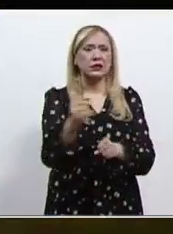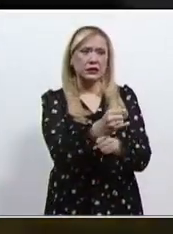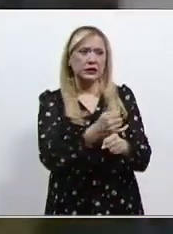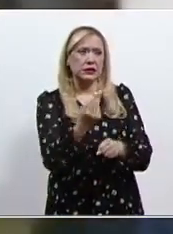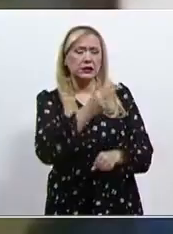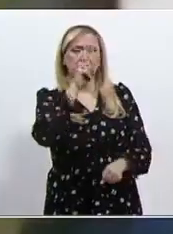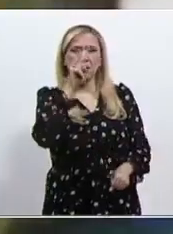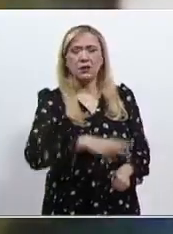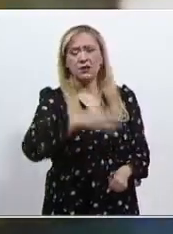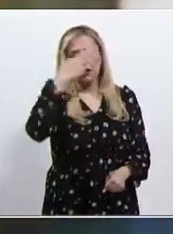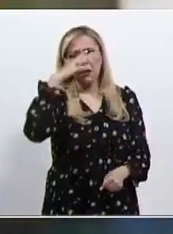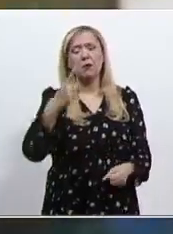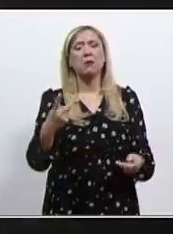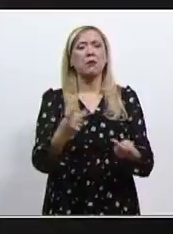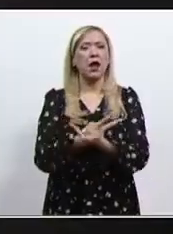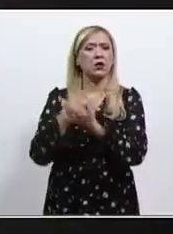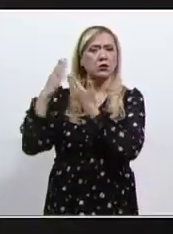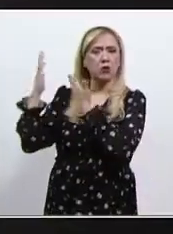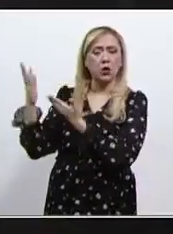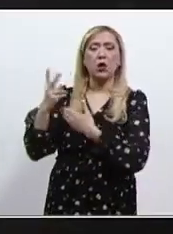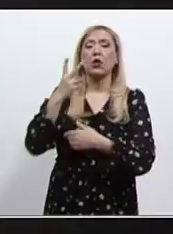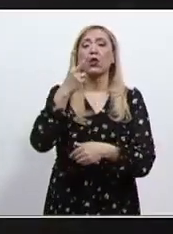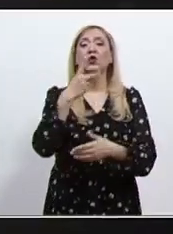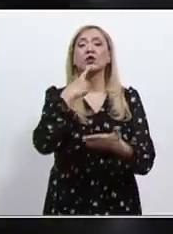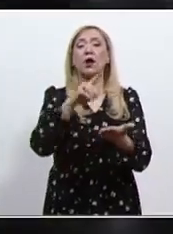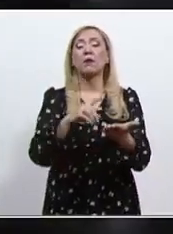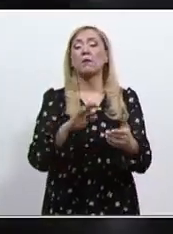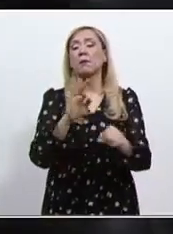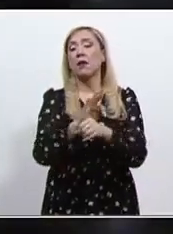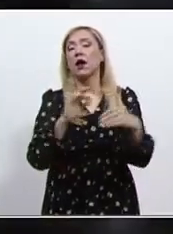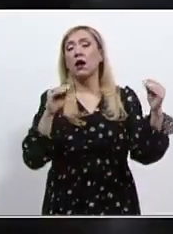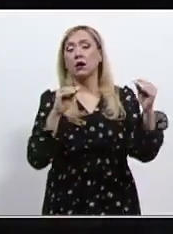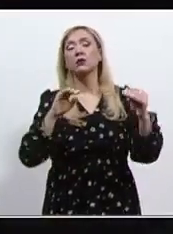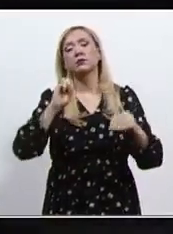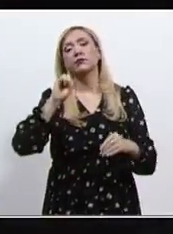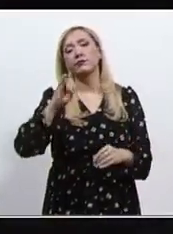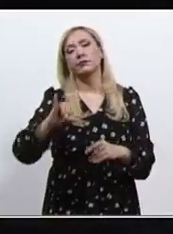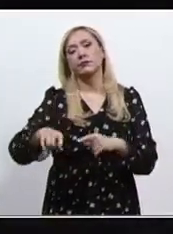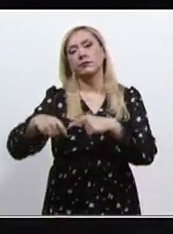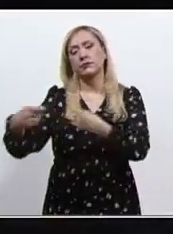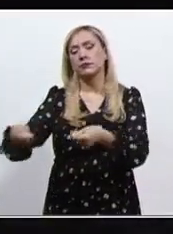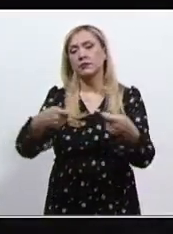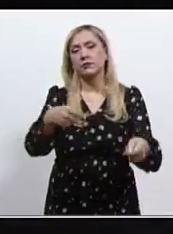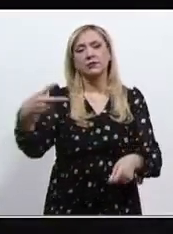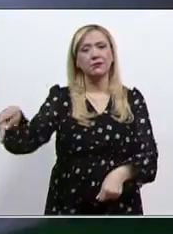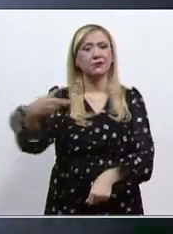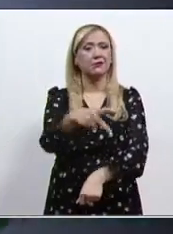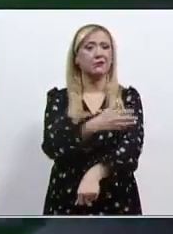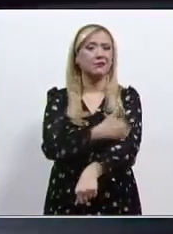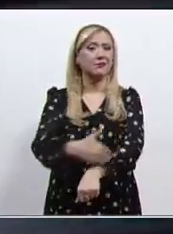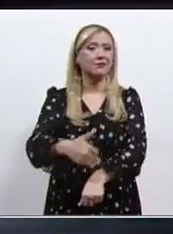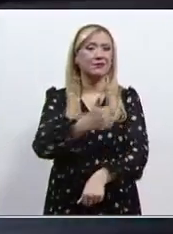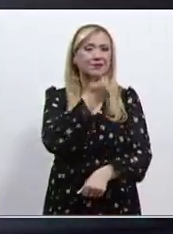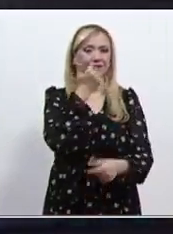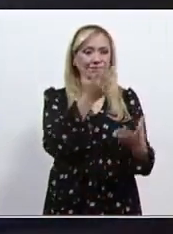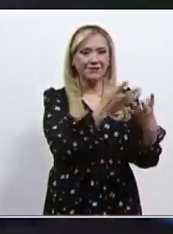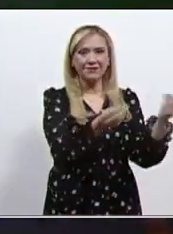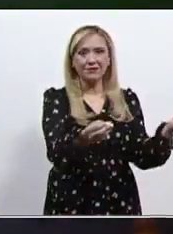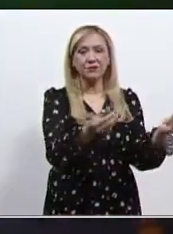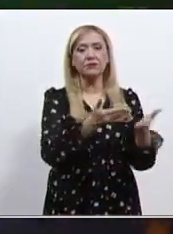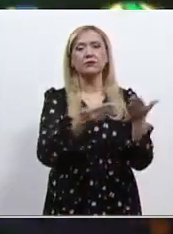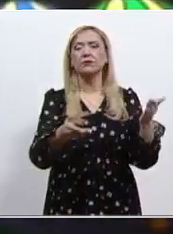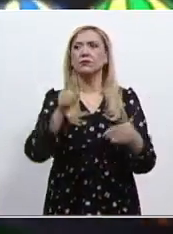ello al resolver dos amparos en los que concedió la protección de la justicia a los quejosos y ordenó al Ministerio Público de la federación